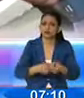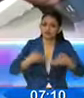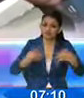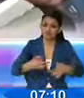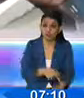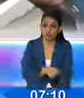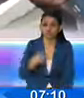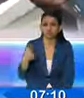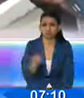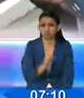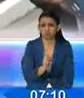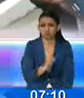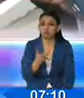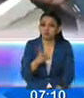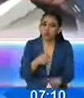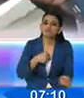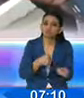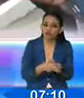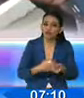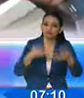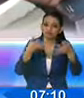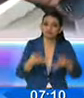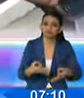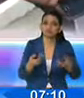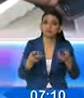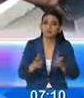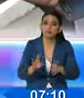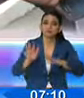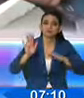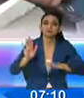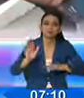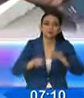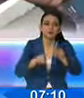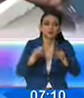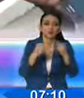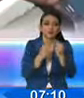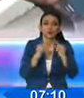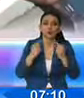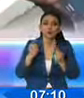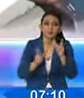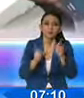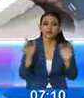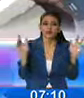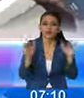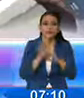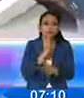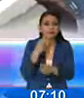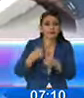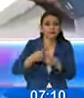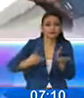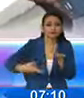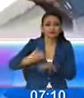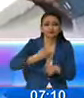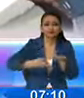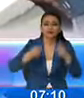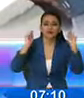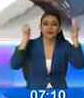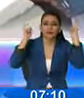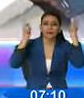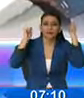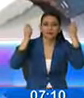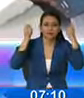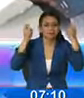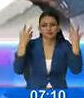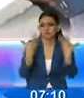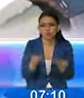nosotros. Hemos recibido los apoyos y a la vez el compromiso de estar participando activamente en la campaña